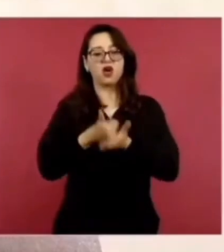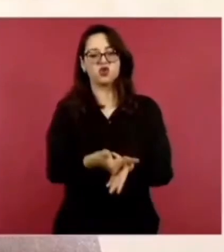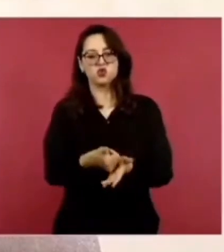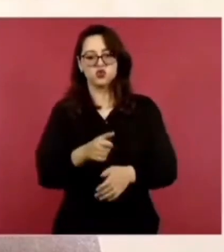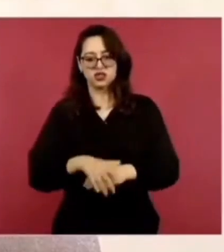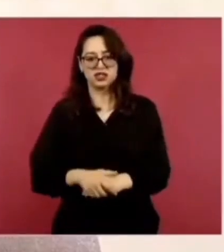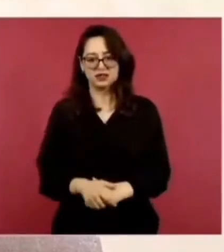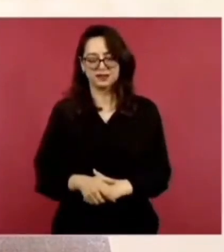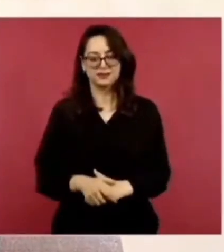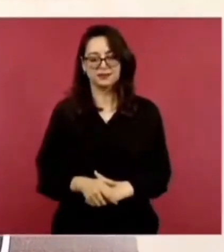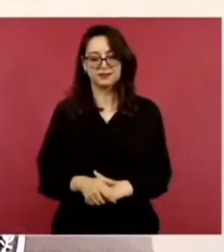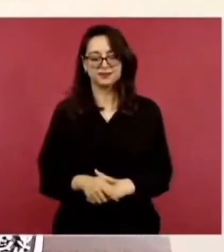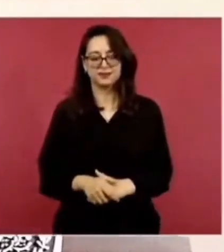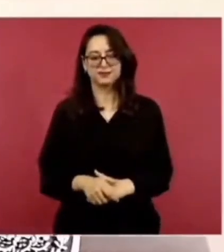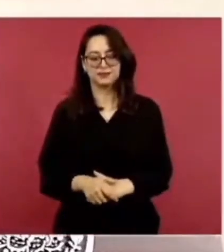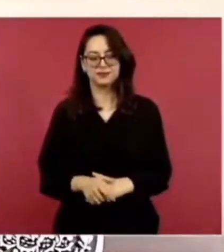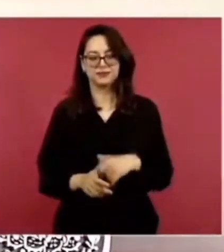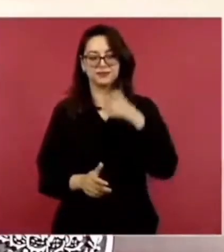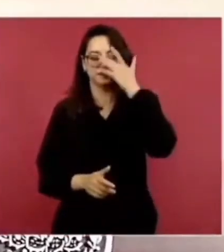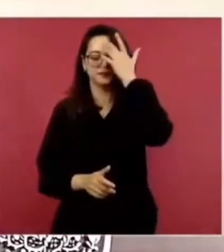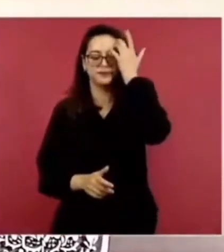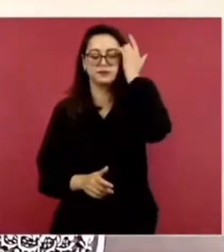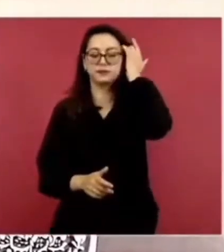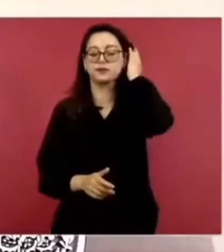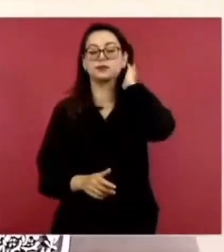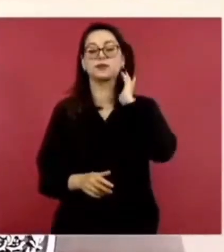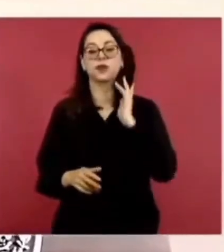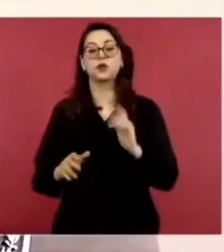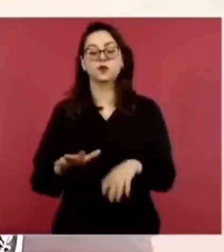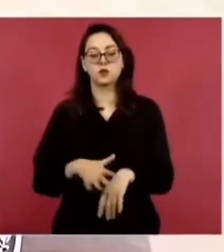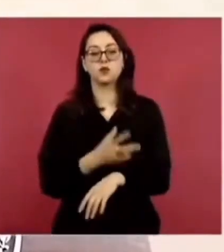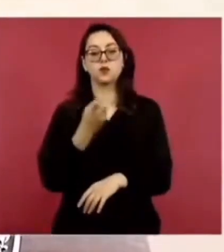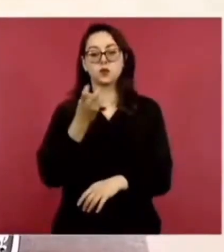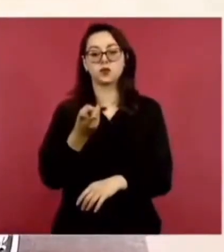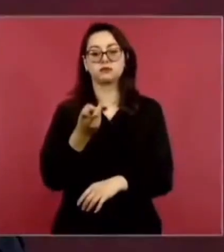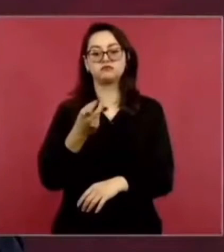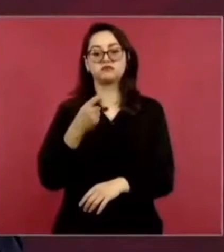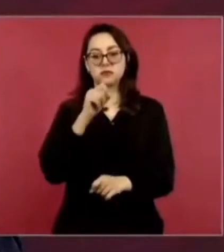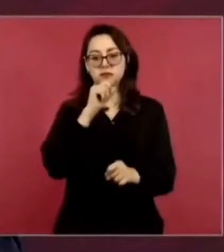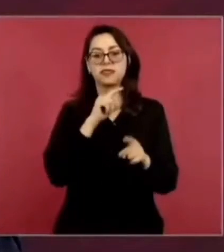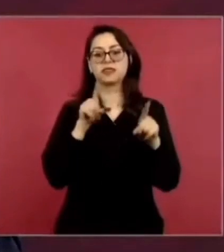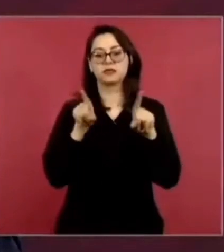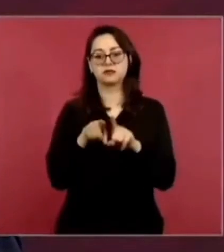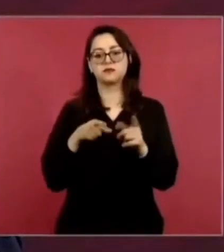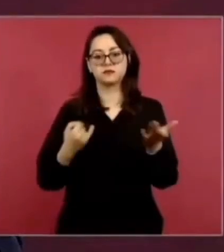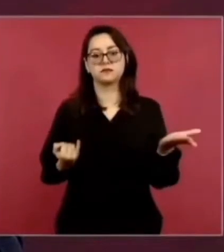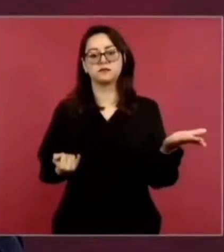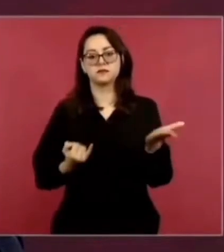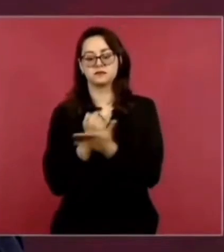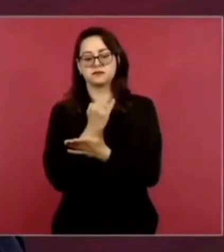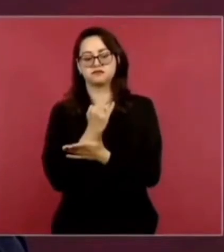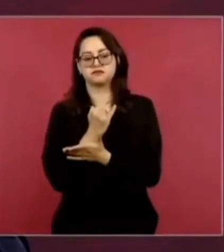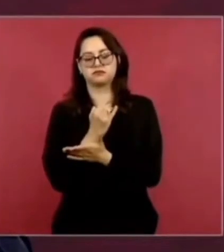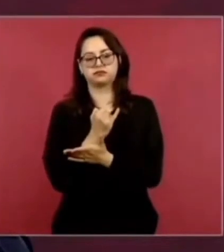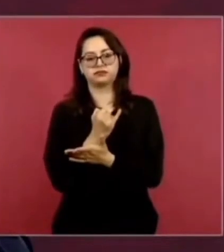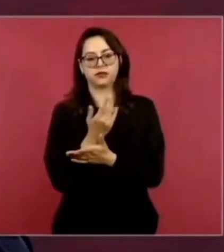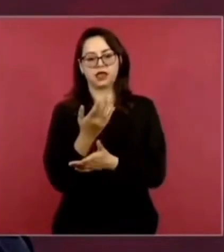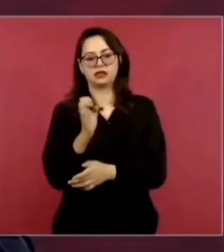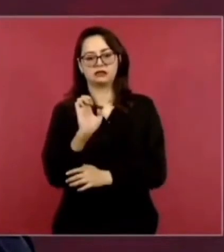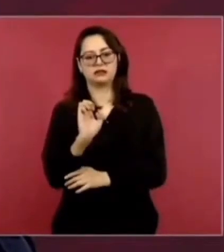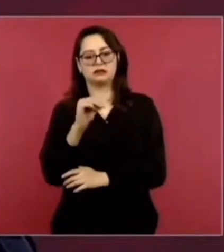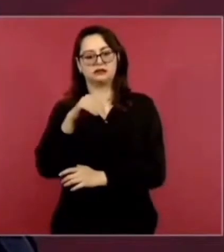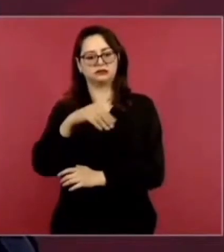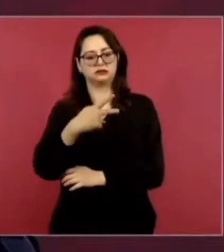Y por eso se tomó también la decisión de quitar al Estado Mayor Presidencial,